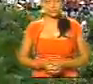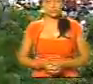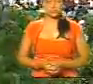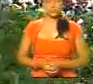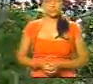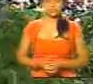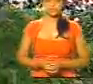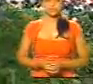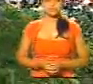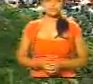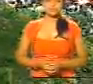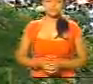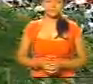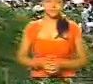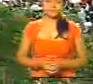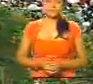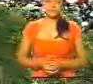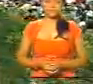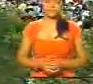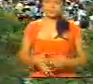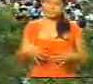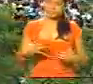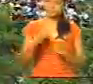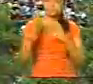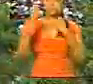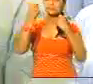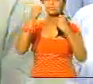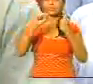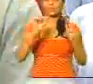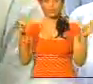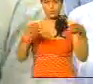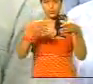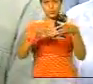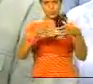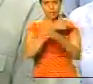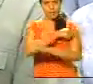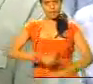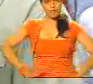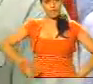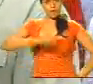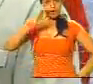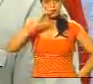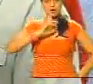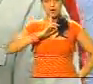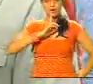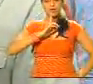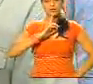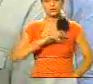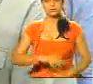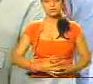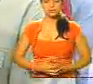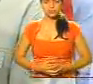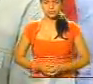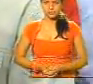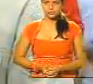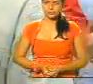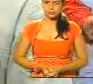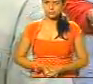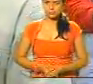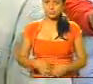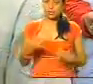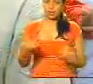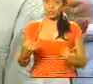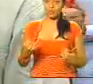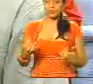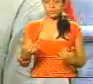a nuestro glorioso ejército bolivariano, quien hoy se